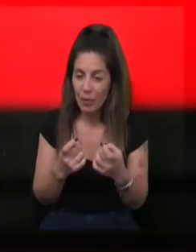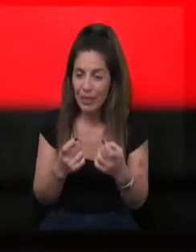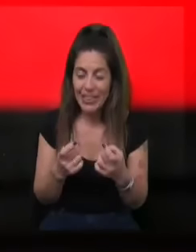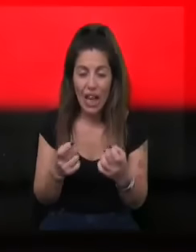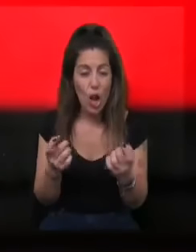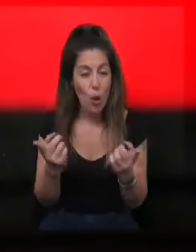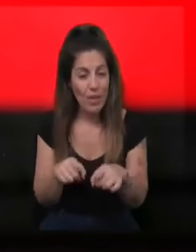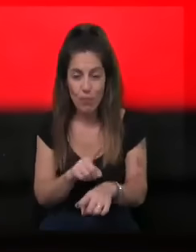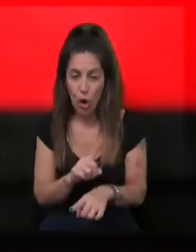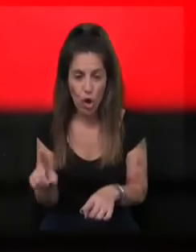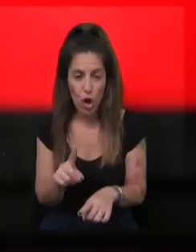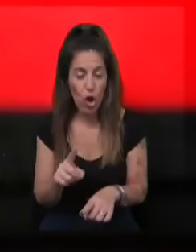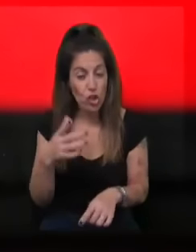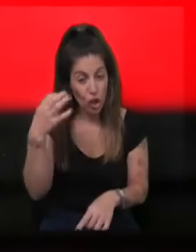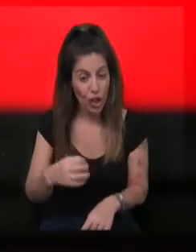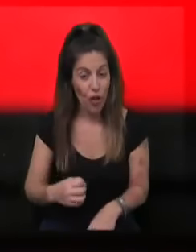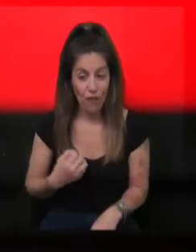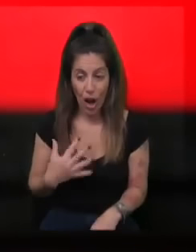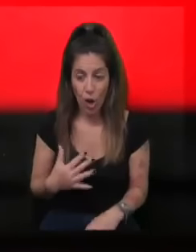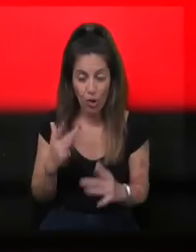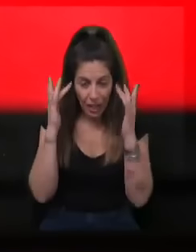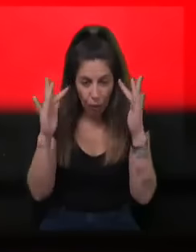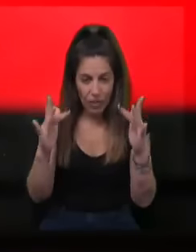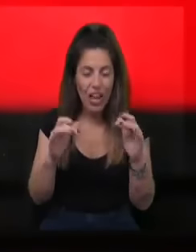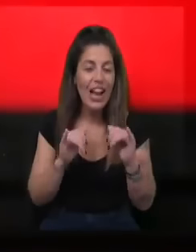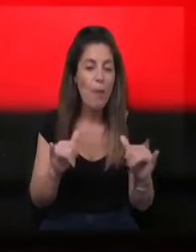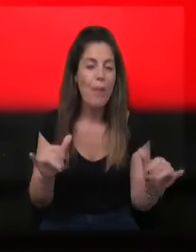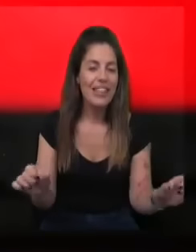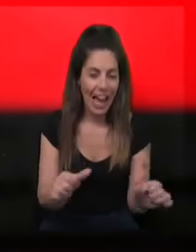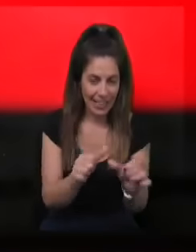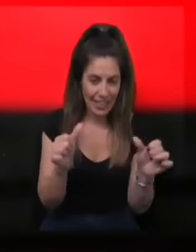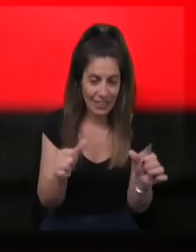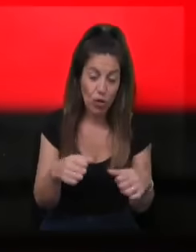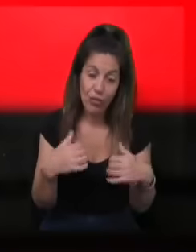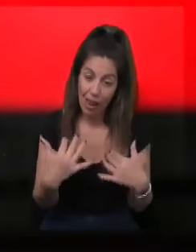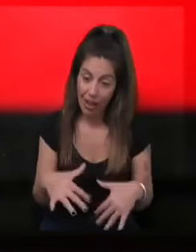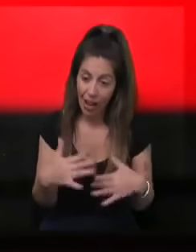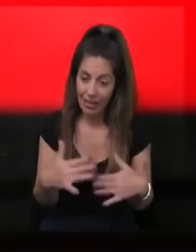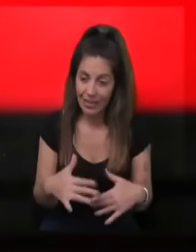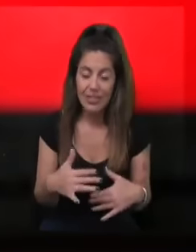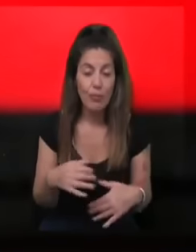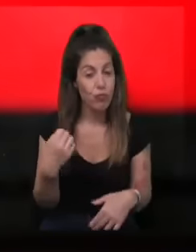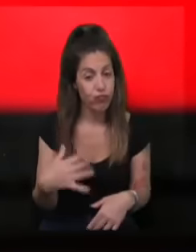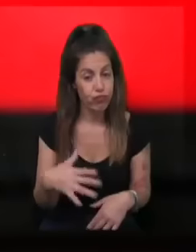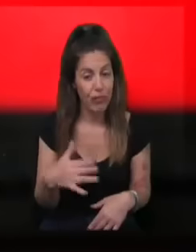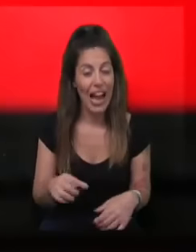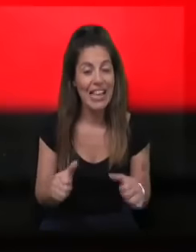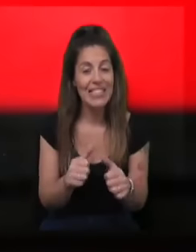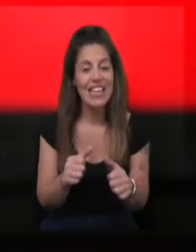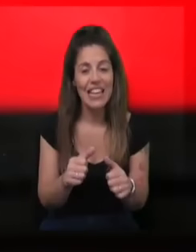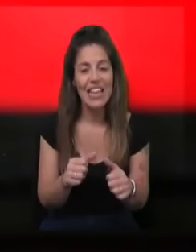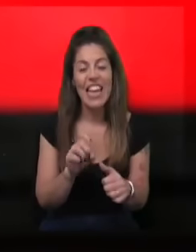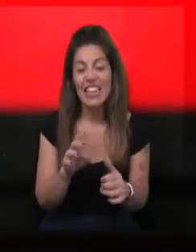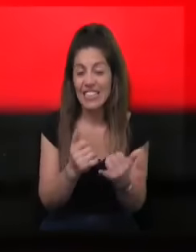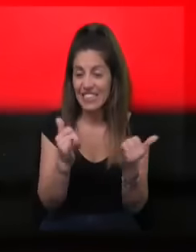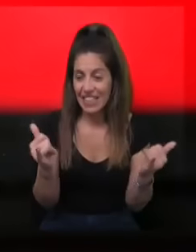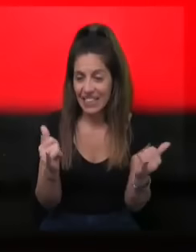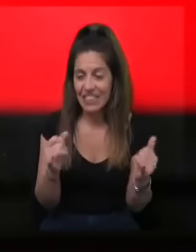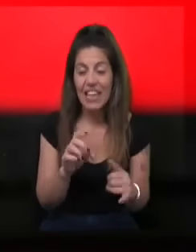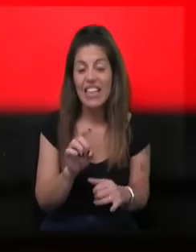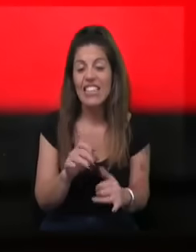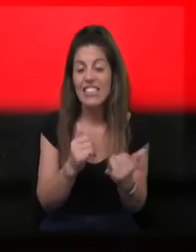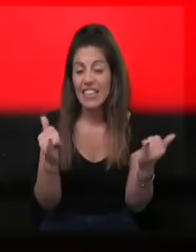yo creo mucho en el valor de la educación las campañas hay que hacerlas serán salen carísimas no Yo siempre digo hacer 15 días hacer 15